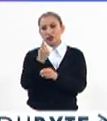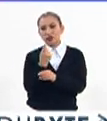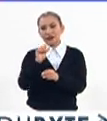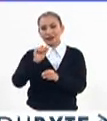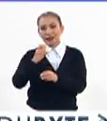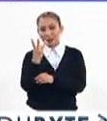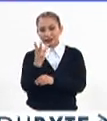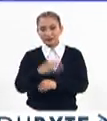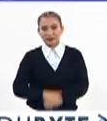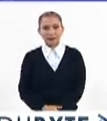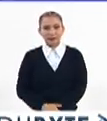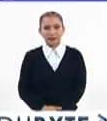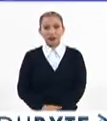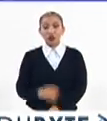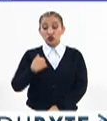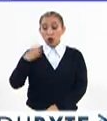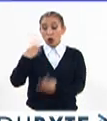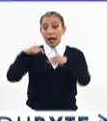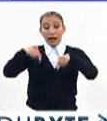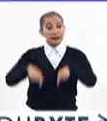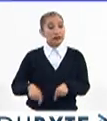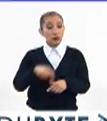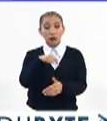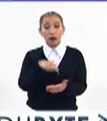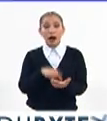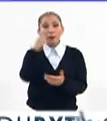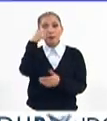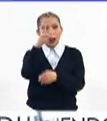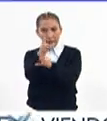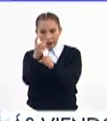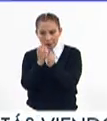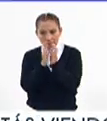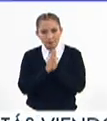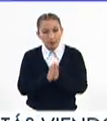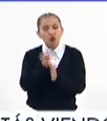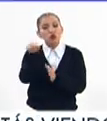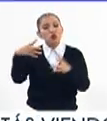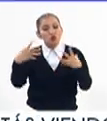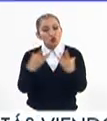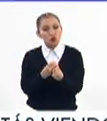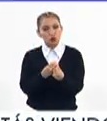31 y 73. Vengo hoy con ustedes a invitarlos